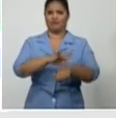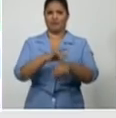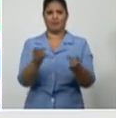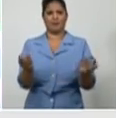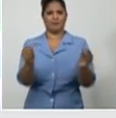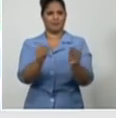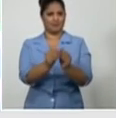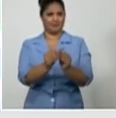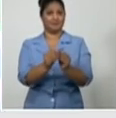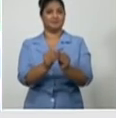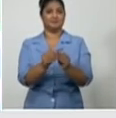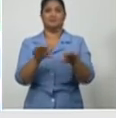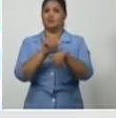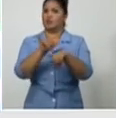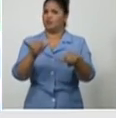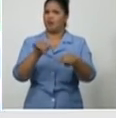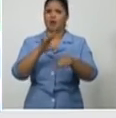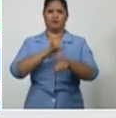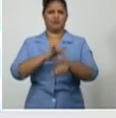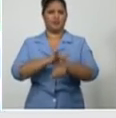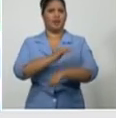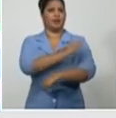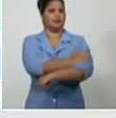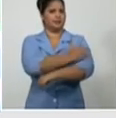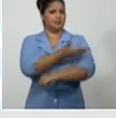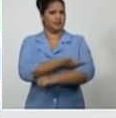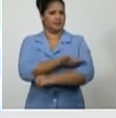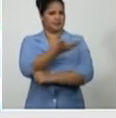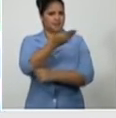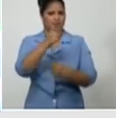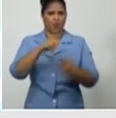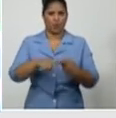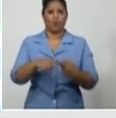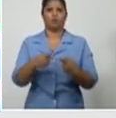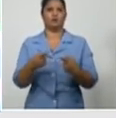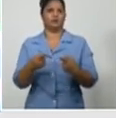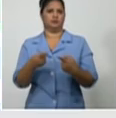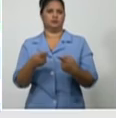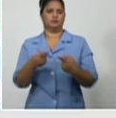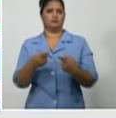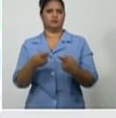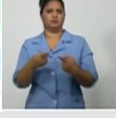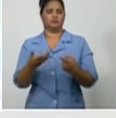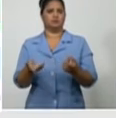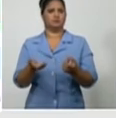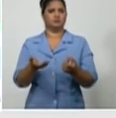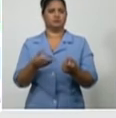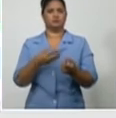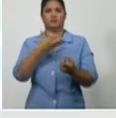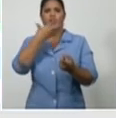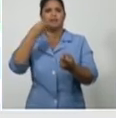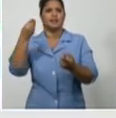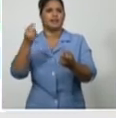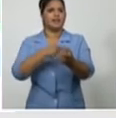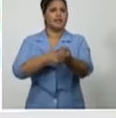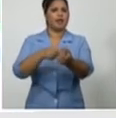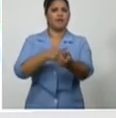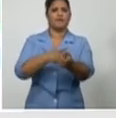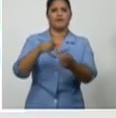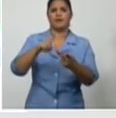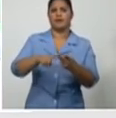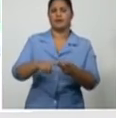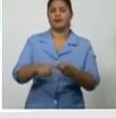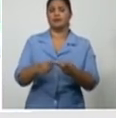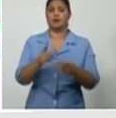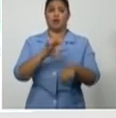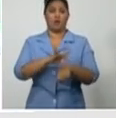de hipertensión arterial, diabetes mellitus, enfermedad que hace muy vulnerables a las personas,